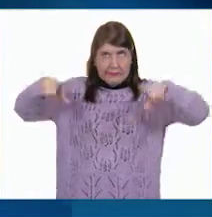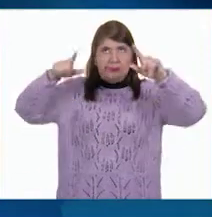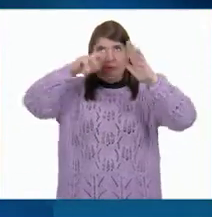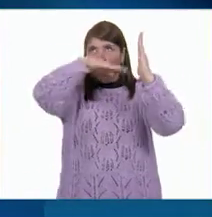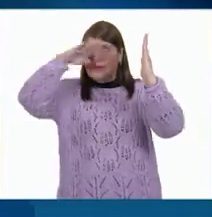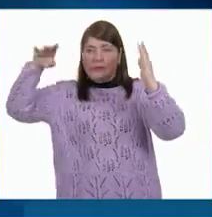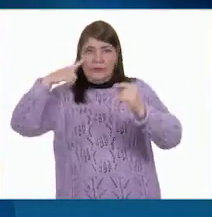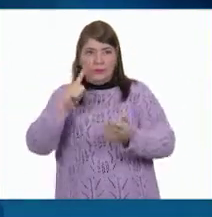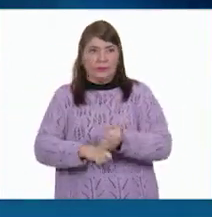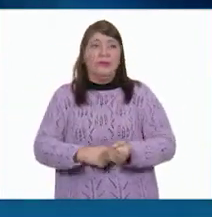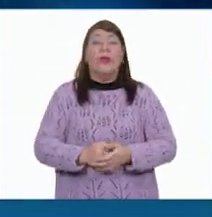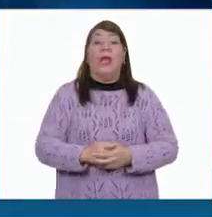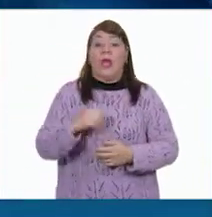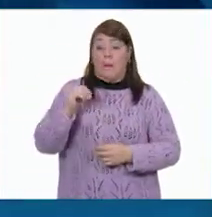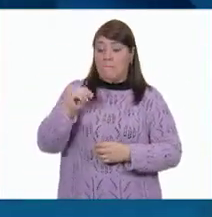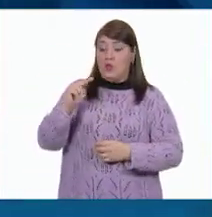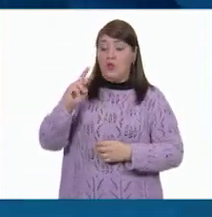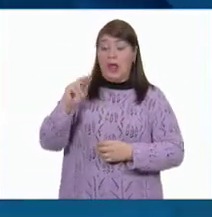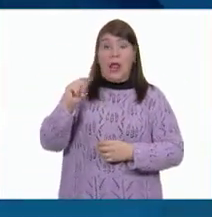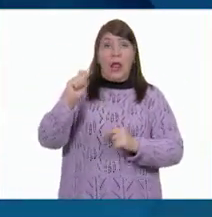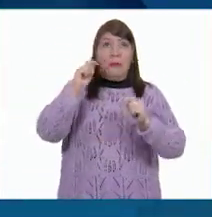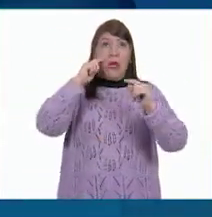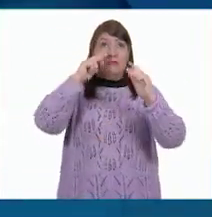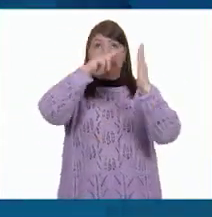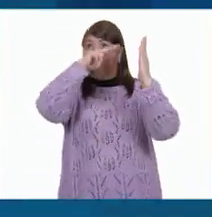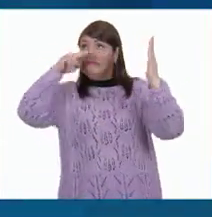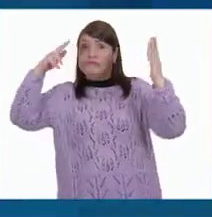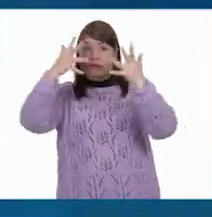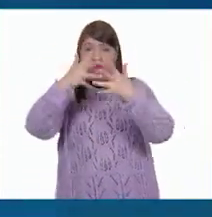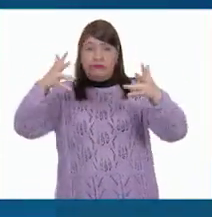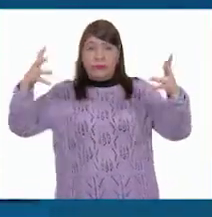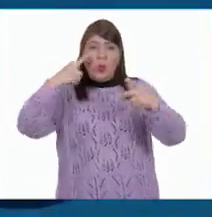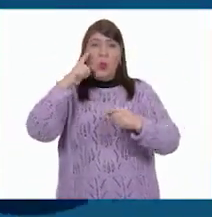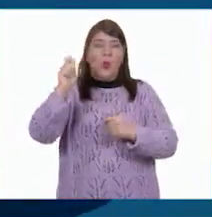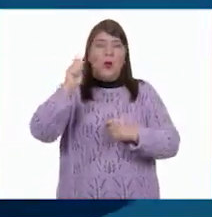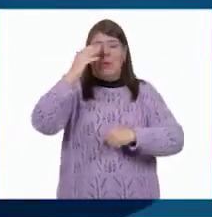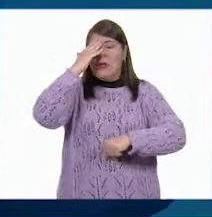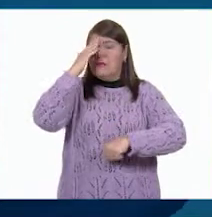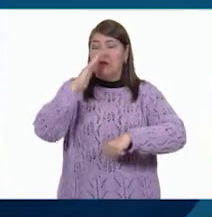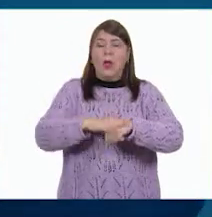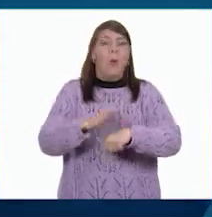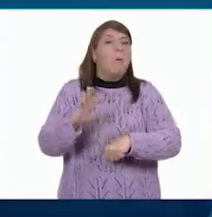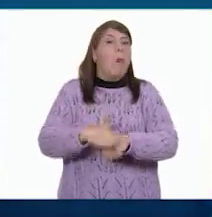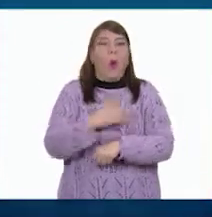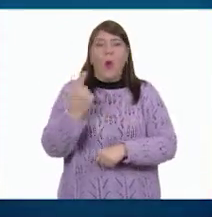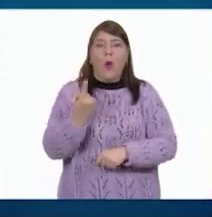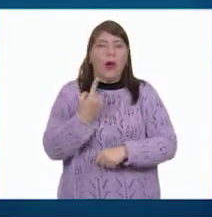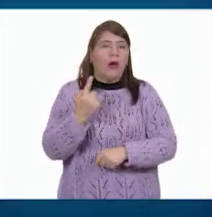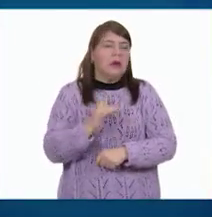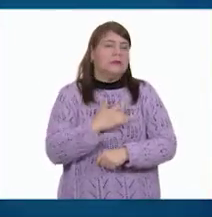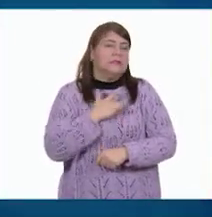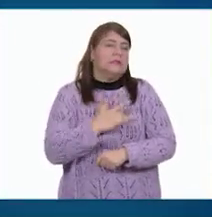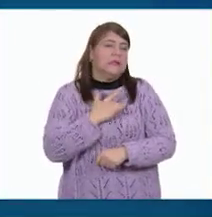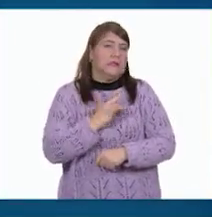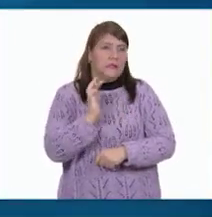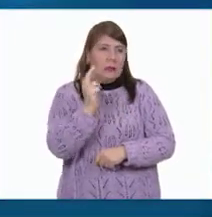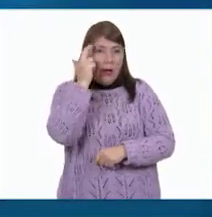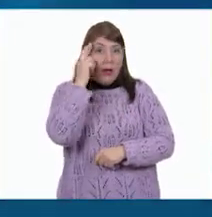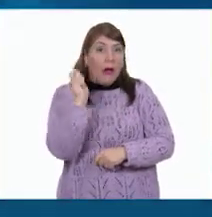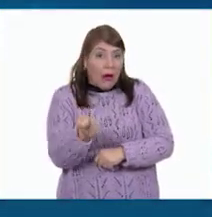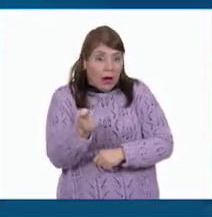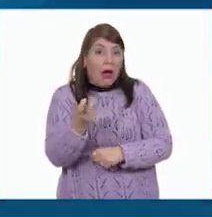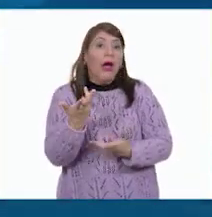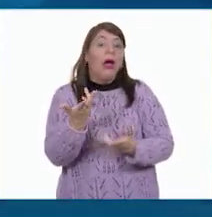Este mural se le considera una obra de remembranza. ¿Por qué? Porque en este caso específico son